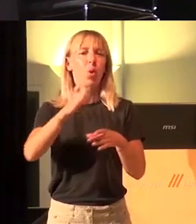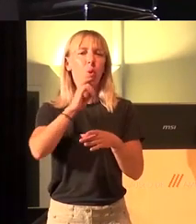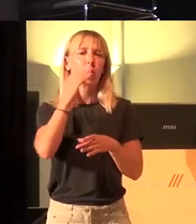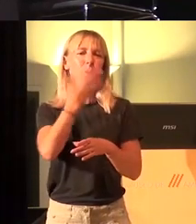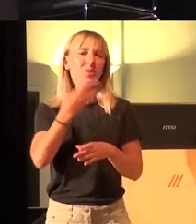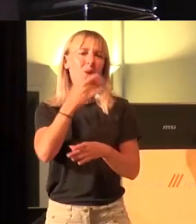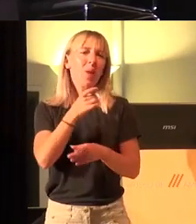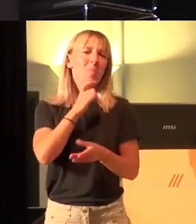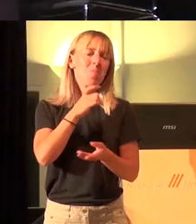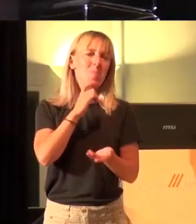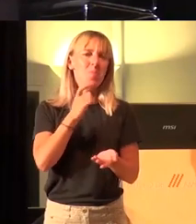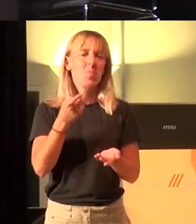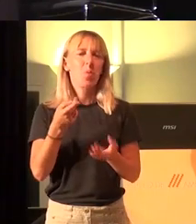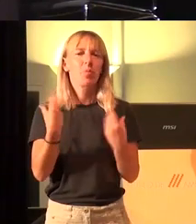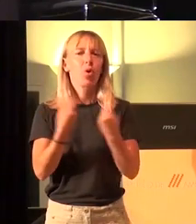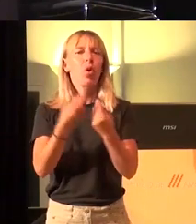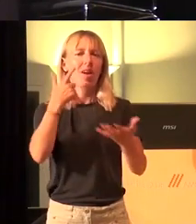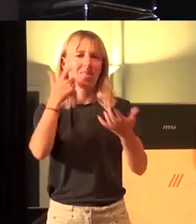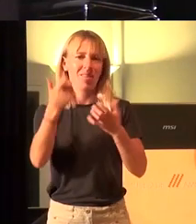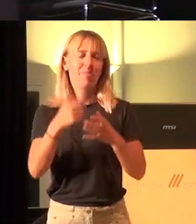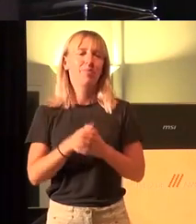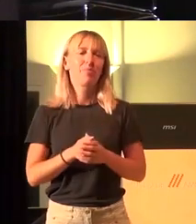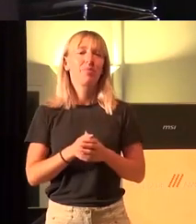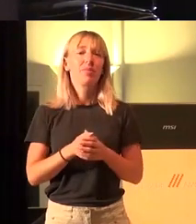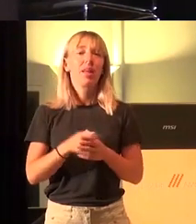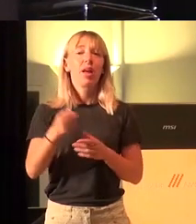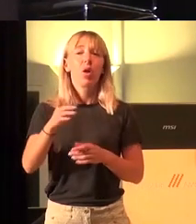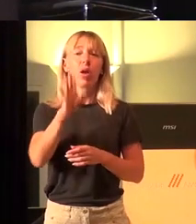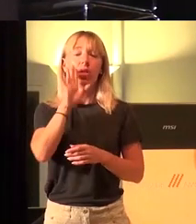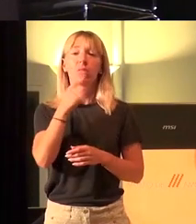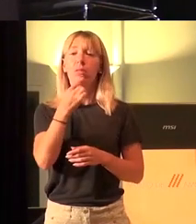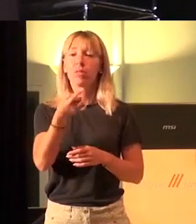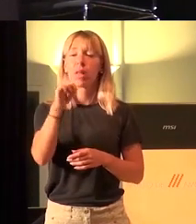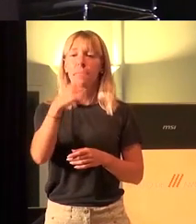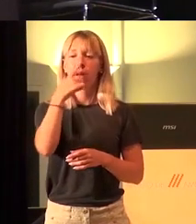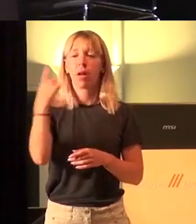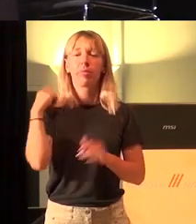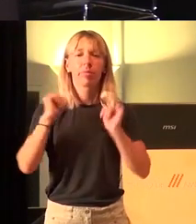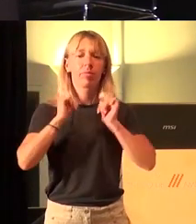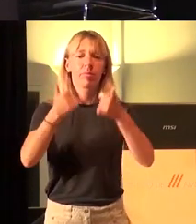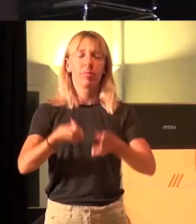escuela, a través del arte. Nosotros, como decías, hace un año que tenemos